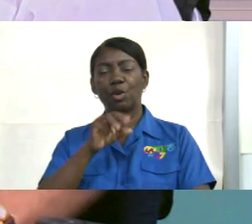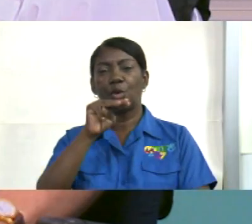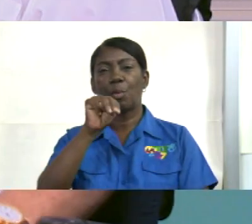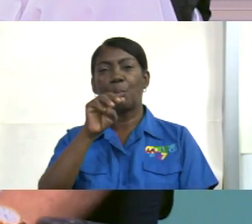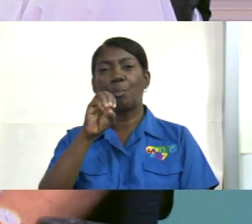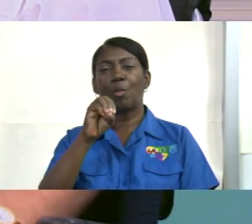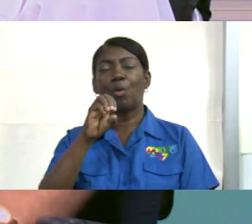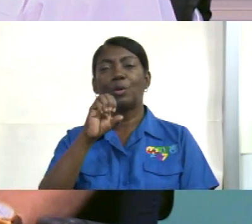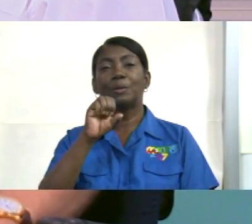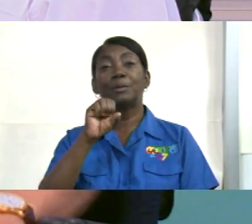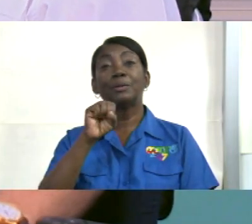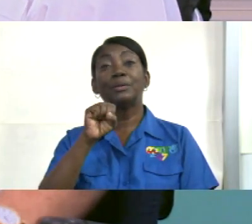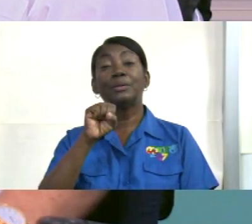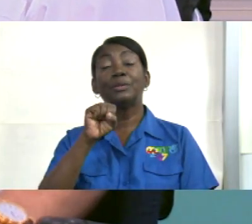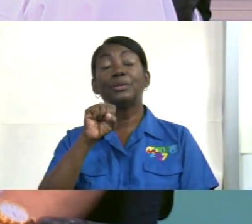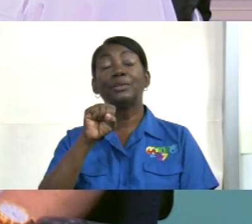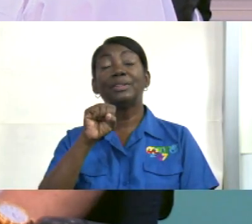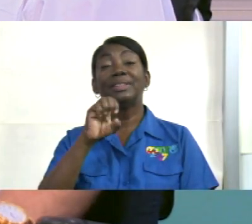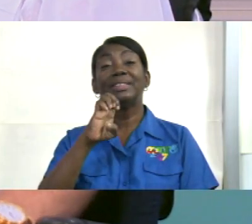es